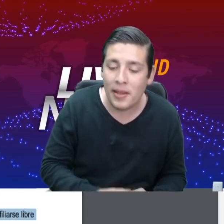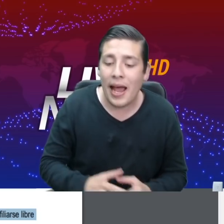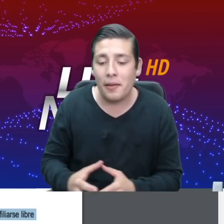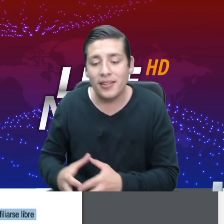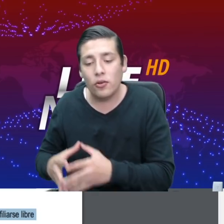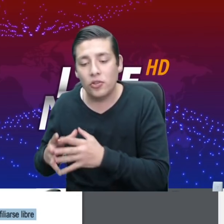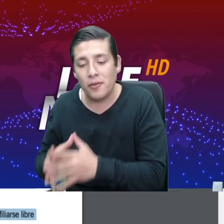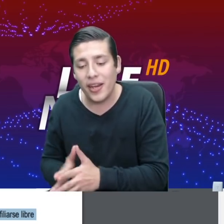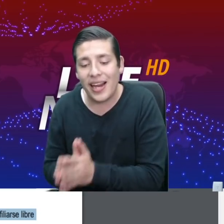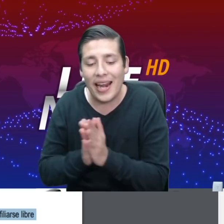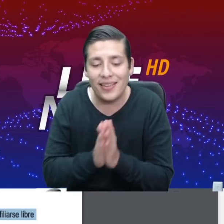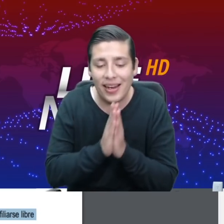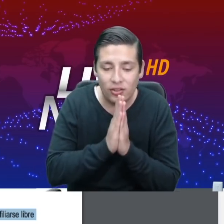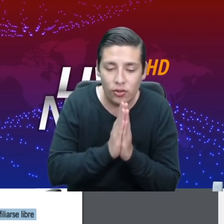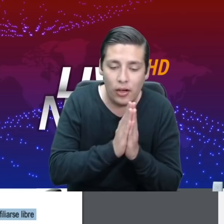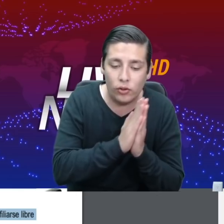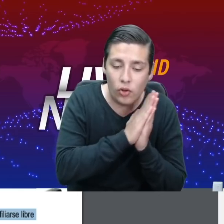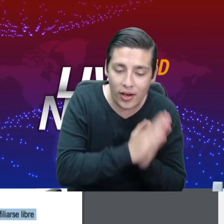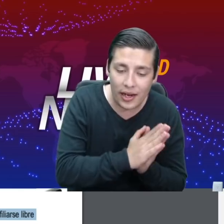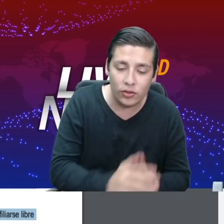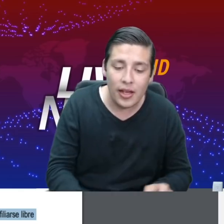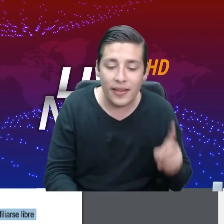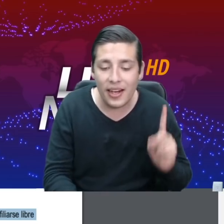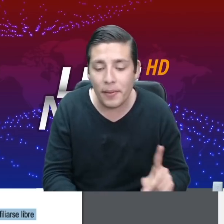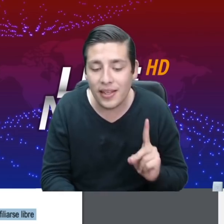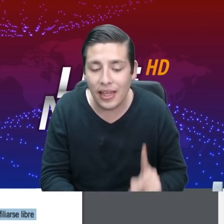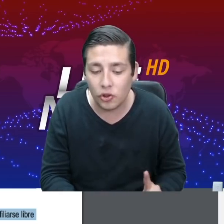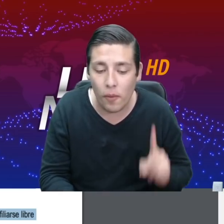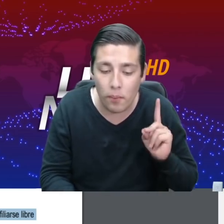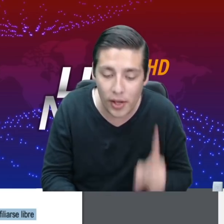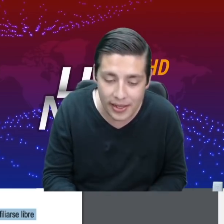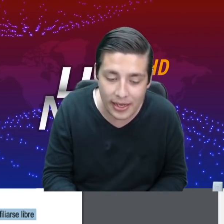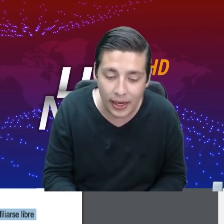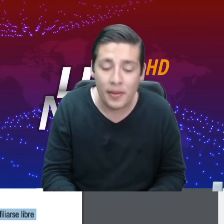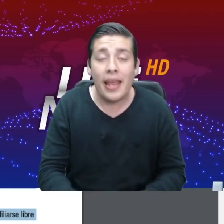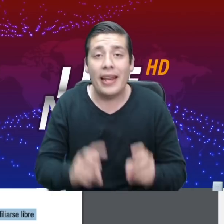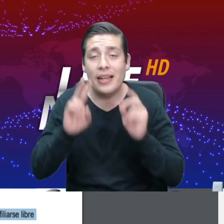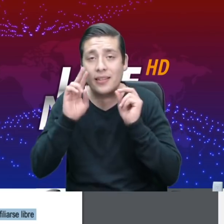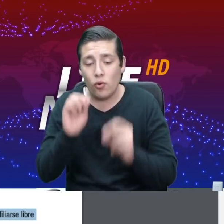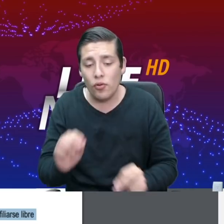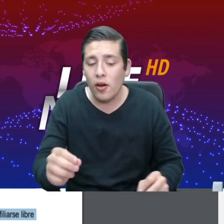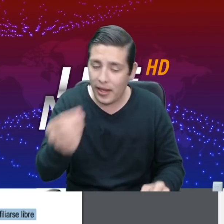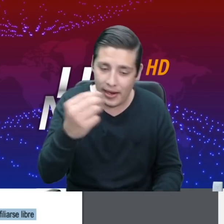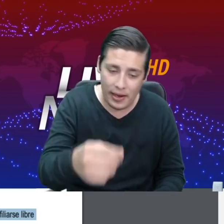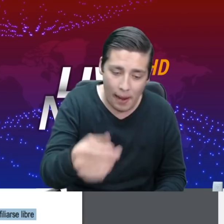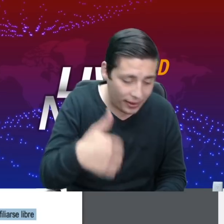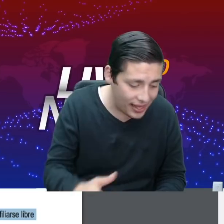democrática, además de contribuir a la integración de los órganos de representación política. En el